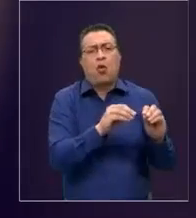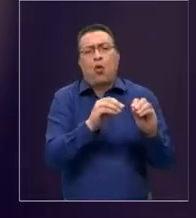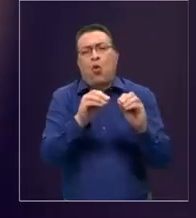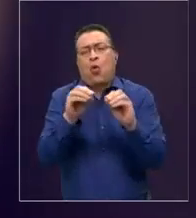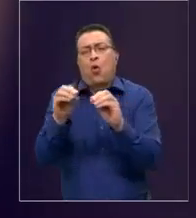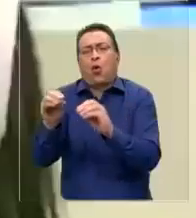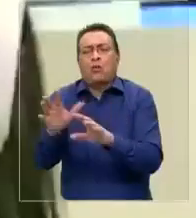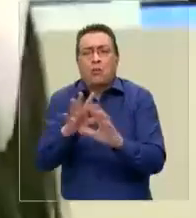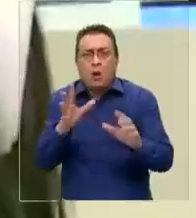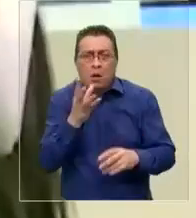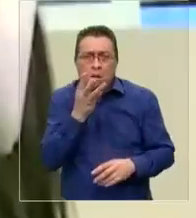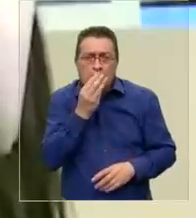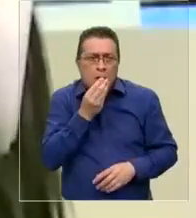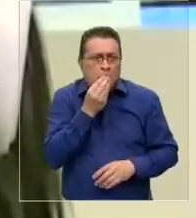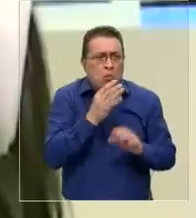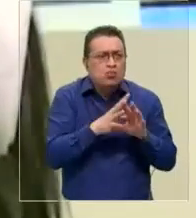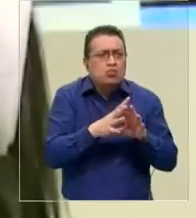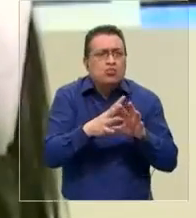un silencio